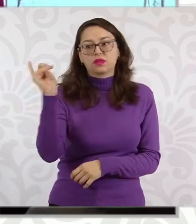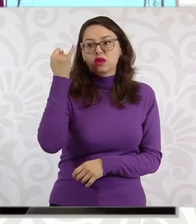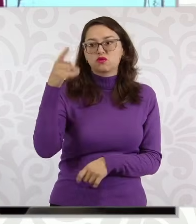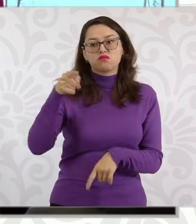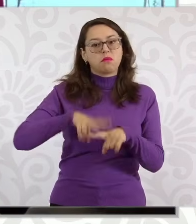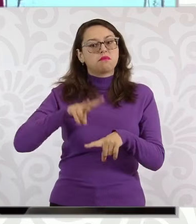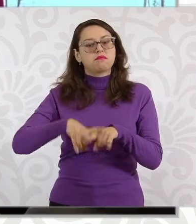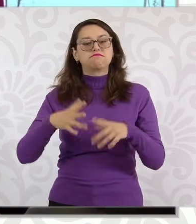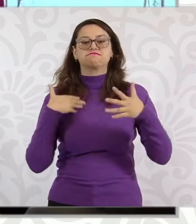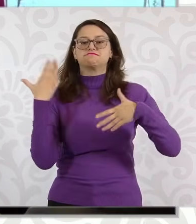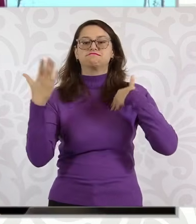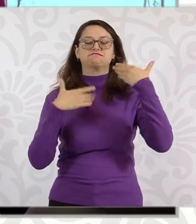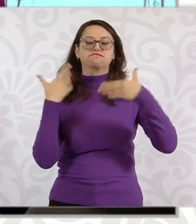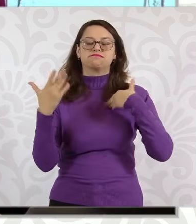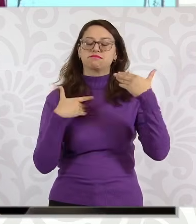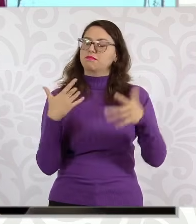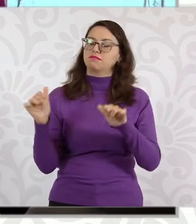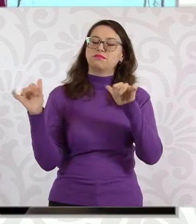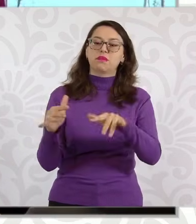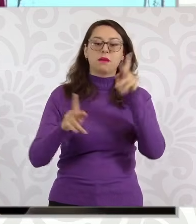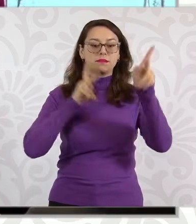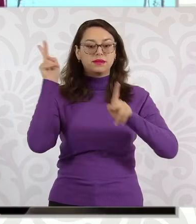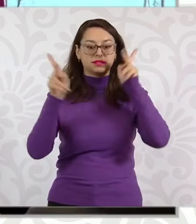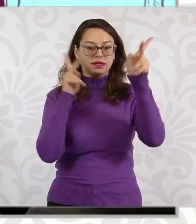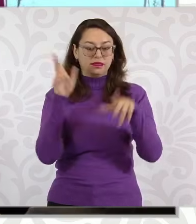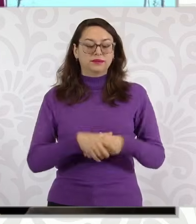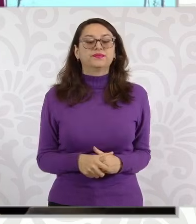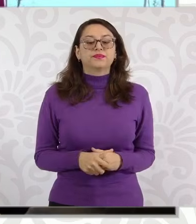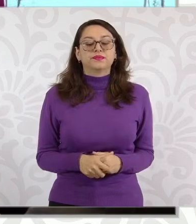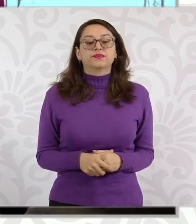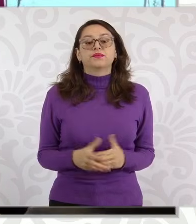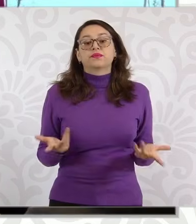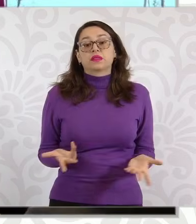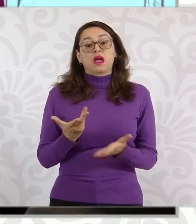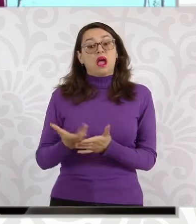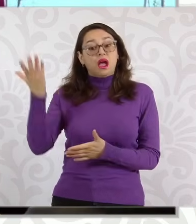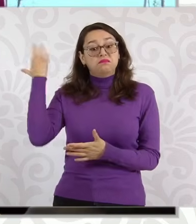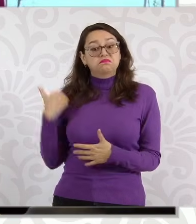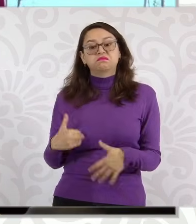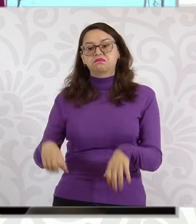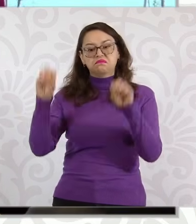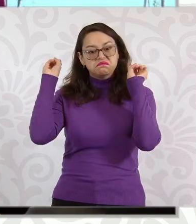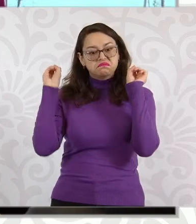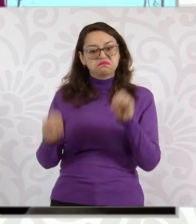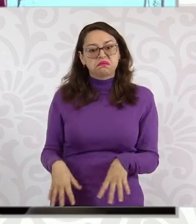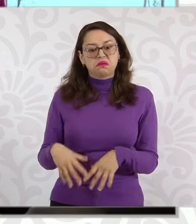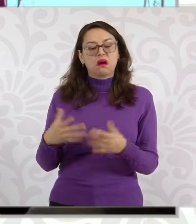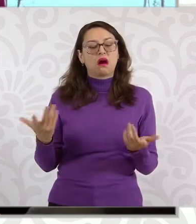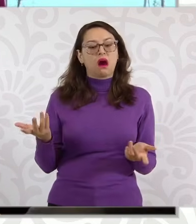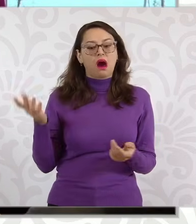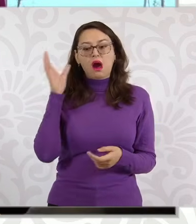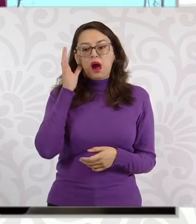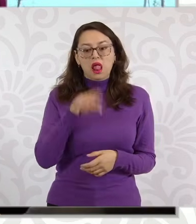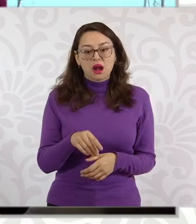hoy disfrutan miles de visitantes de todo el estado. Pasamos del abandono a la creación de este punto de